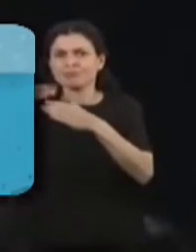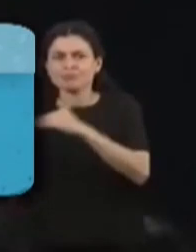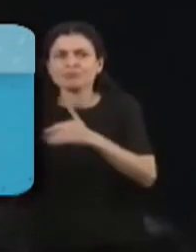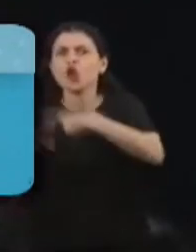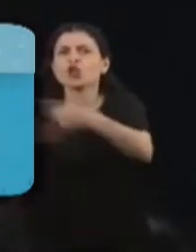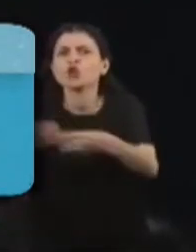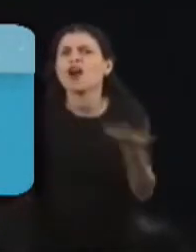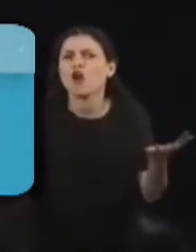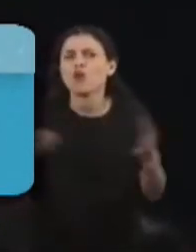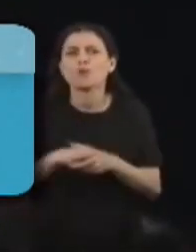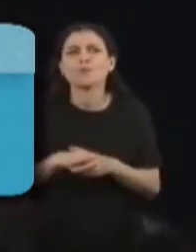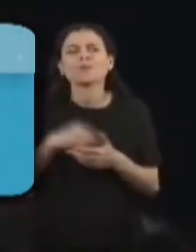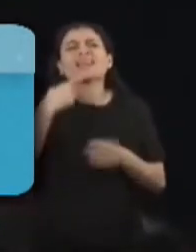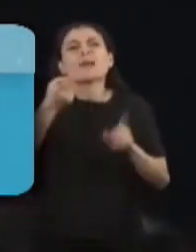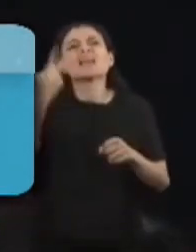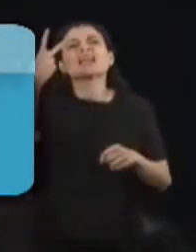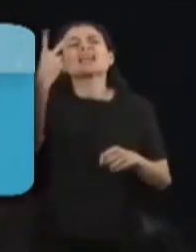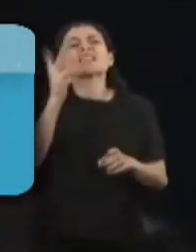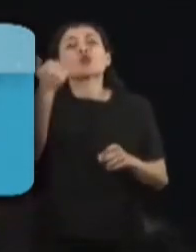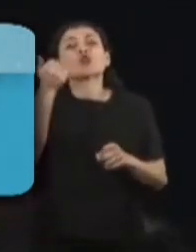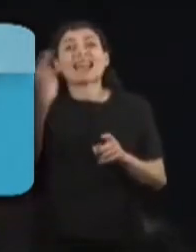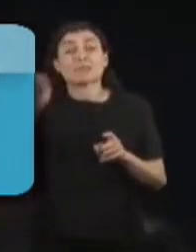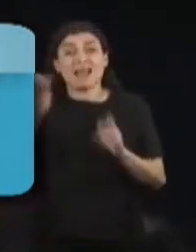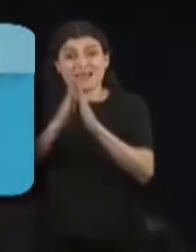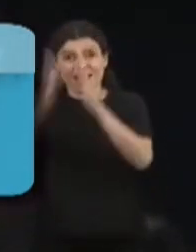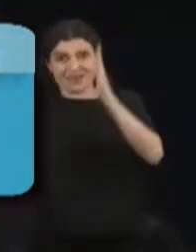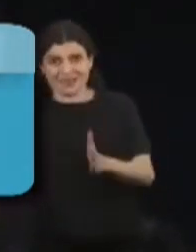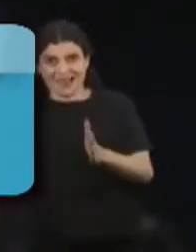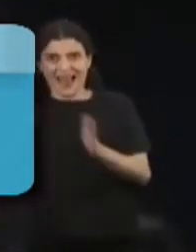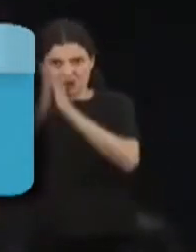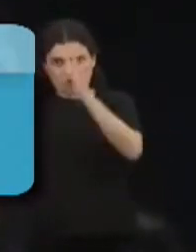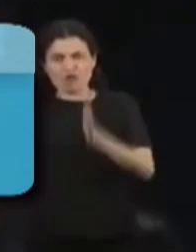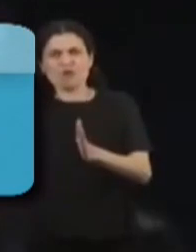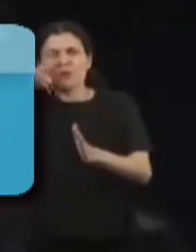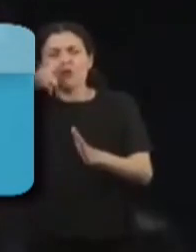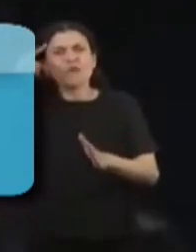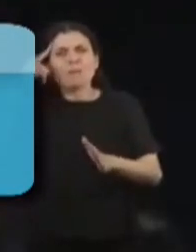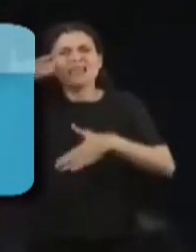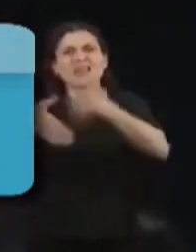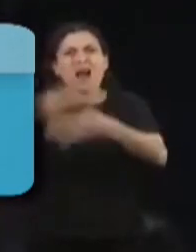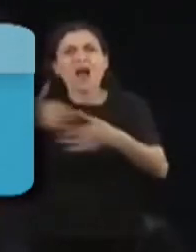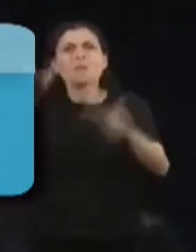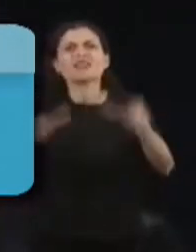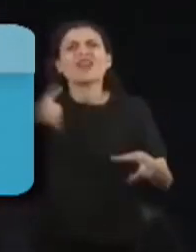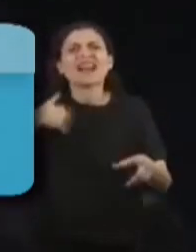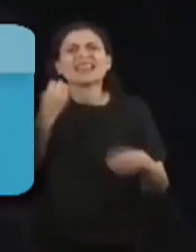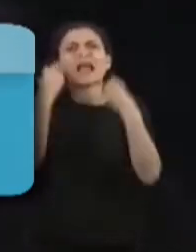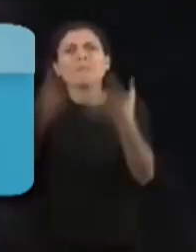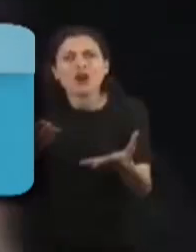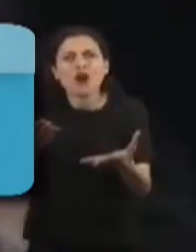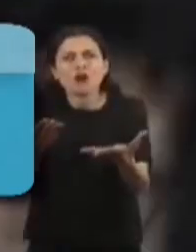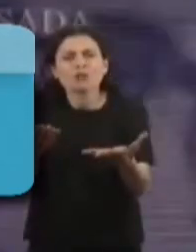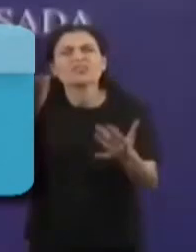gabinete? Y si ve que el segundo semestre, como dijo el propio Javier Milei, va a haber una mejora para los argentinos. Gracias. Mire,